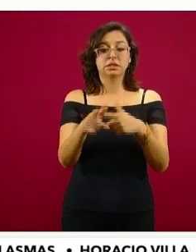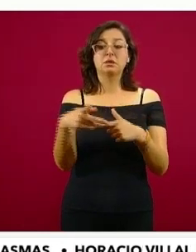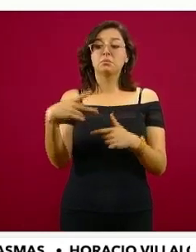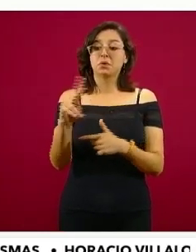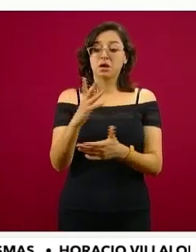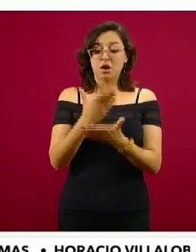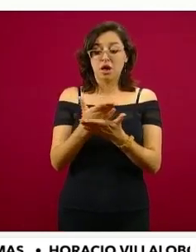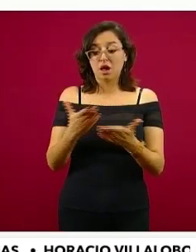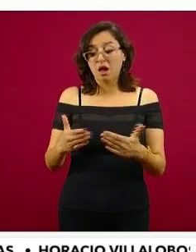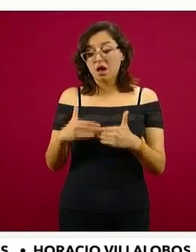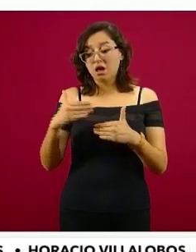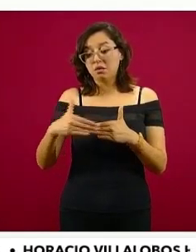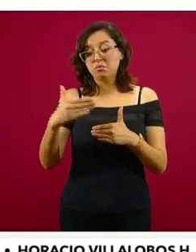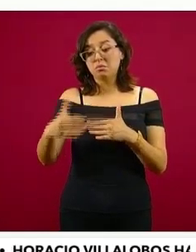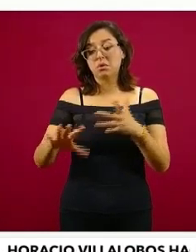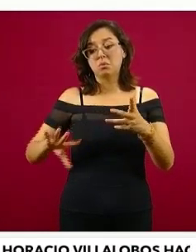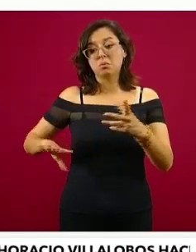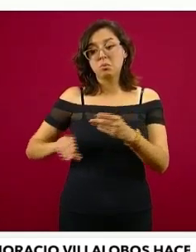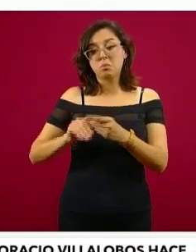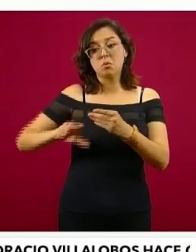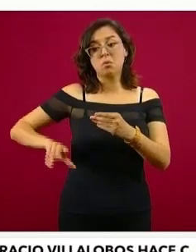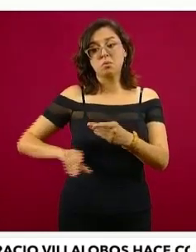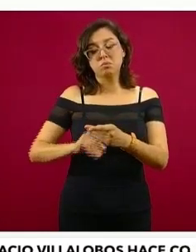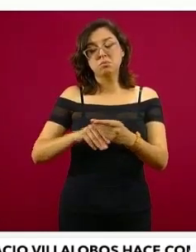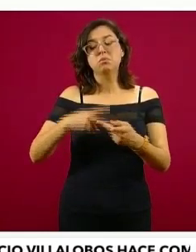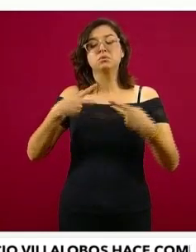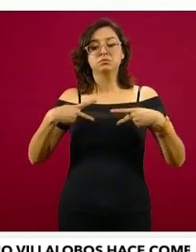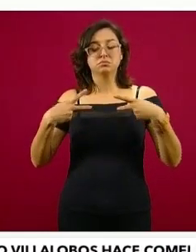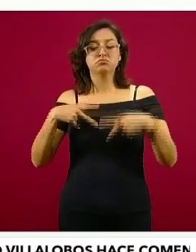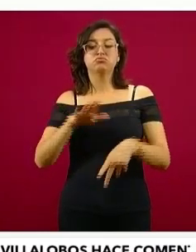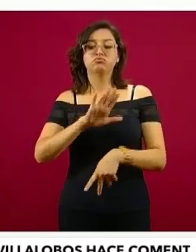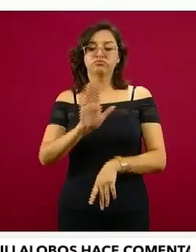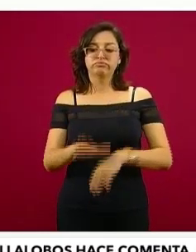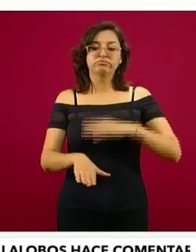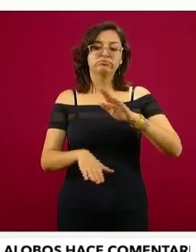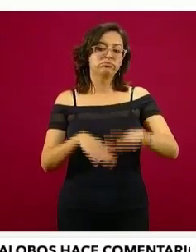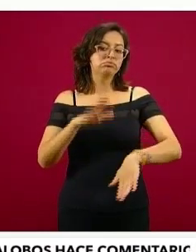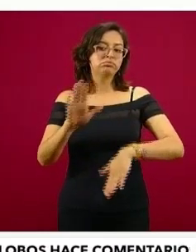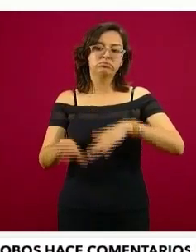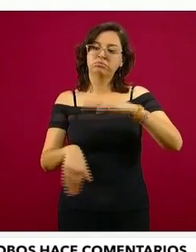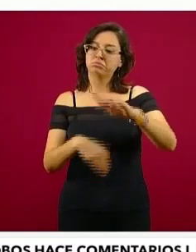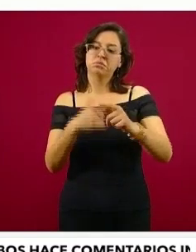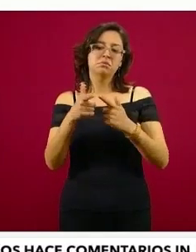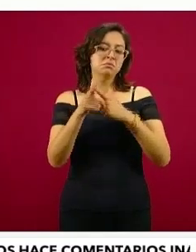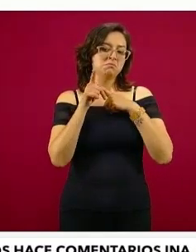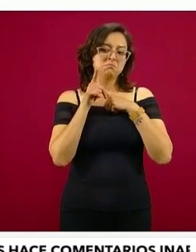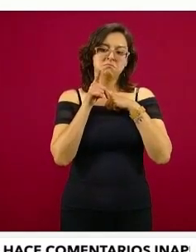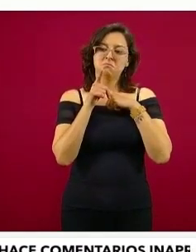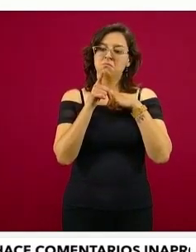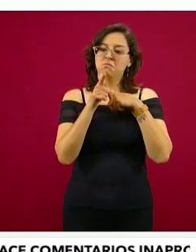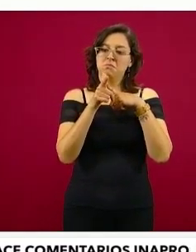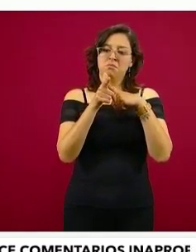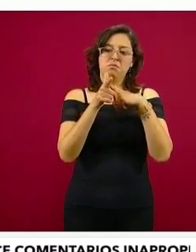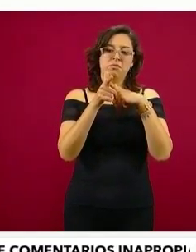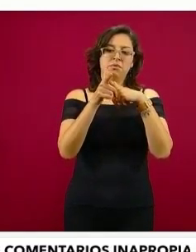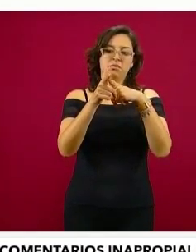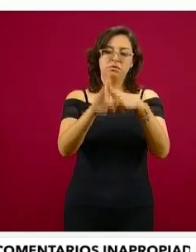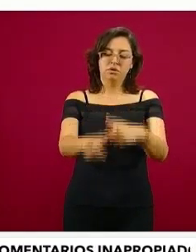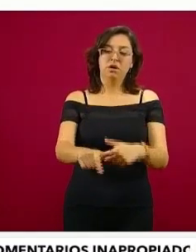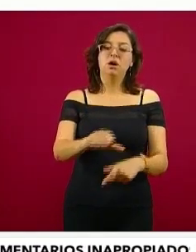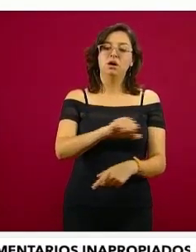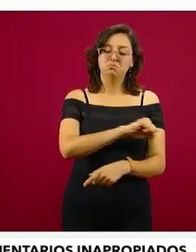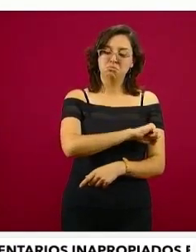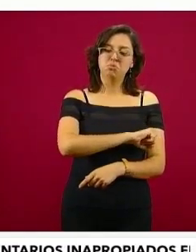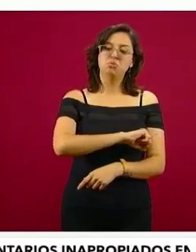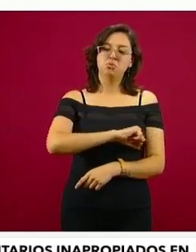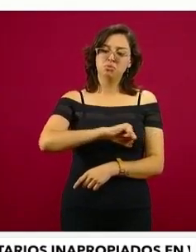siguen acumulando, las defunciones siguen sucediendo, pues vemos que esta tendencia continúa todavía siendo ascendente, más